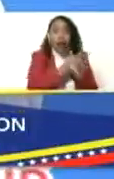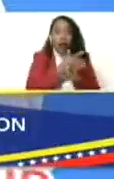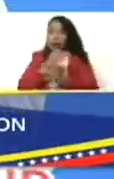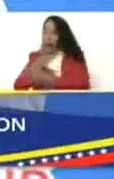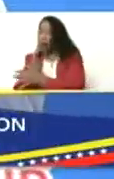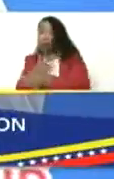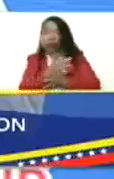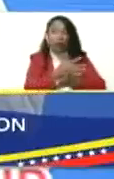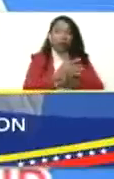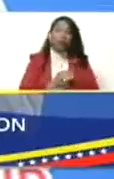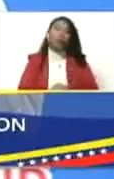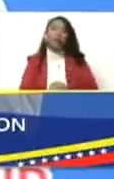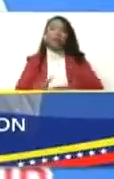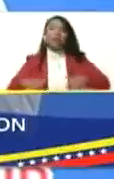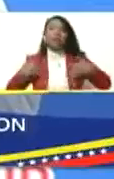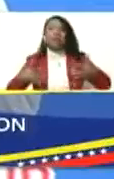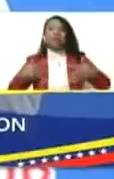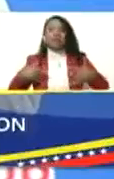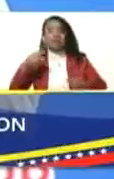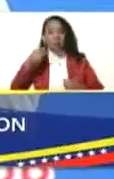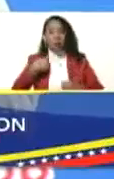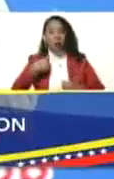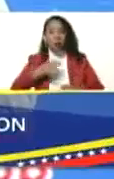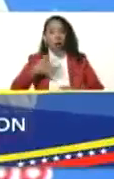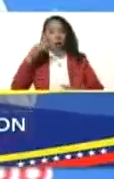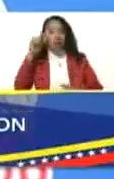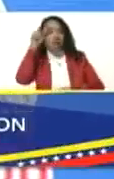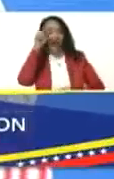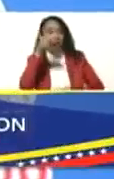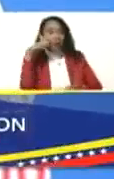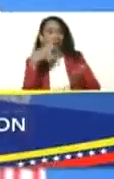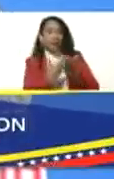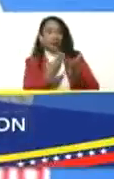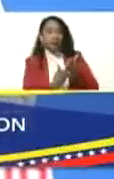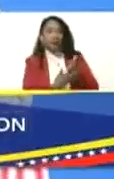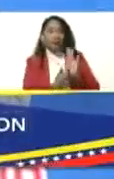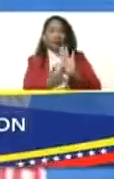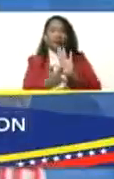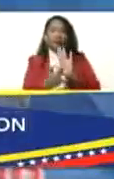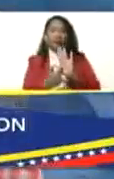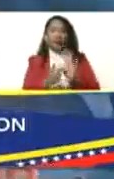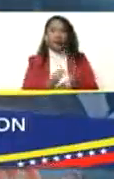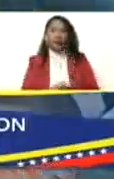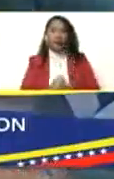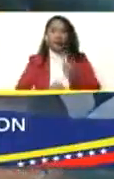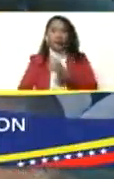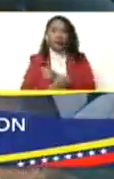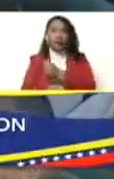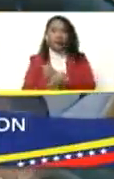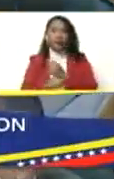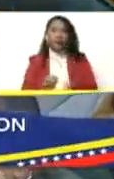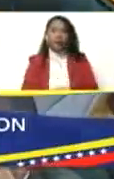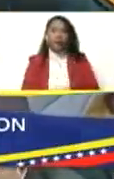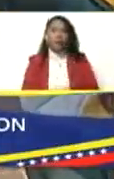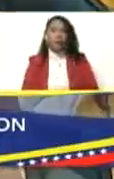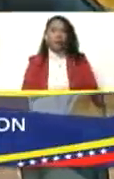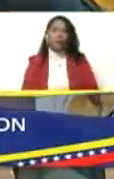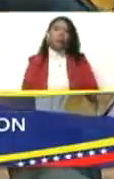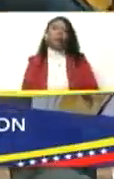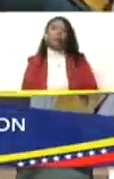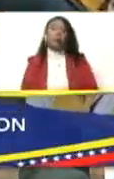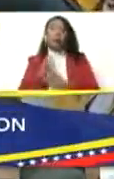alegría poder ser testigo de un mundial de fútbol de esta categoría, de este